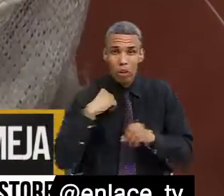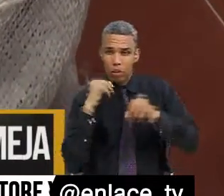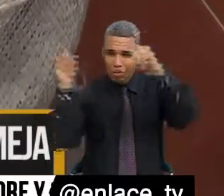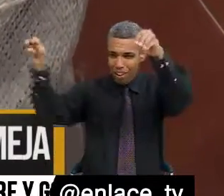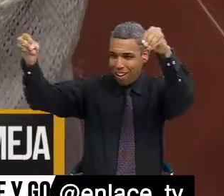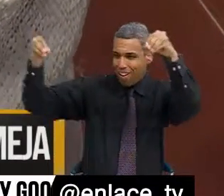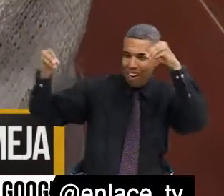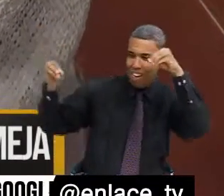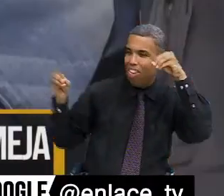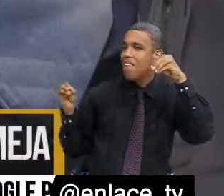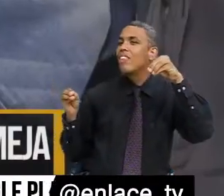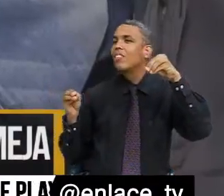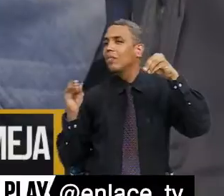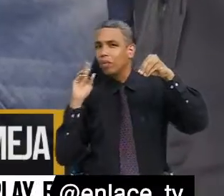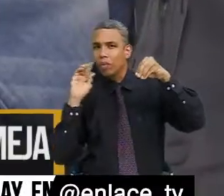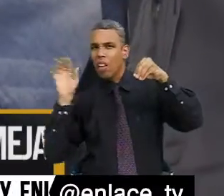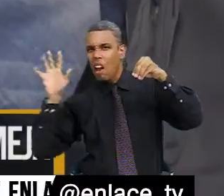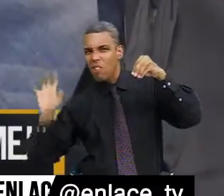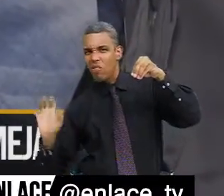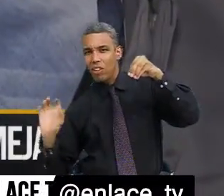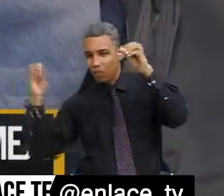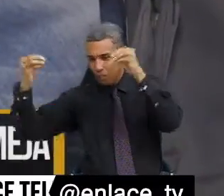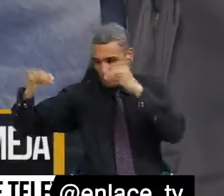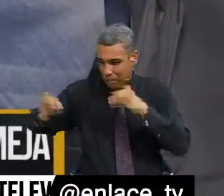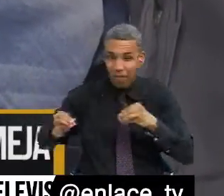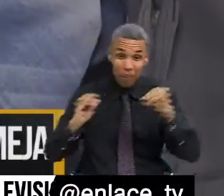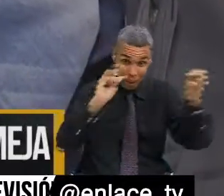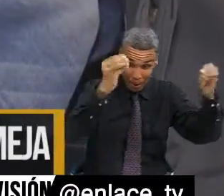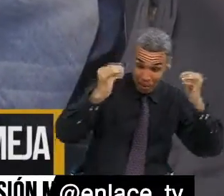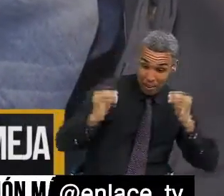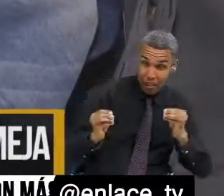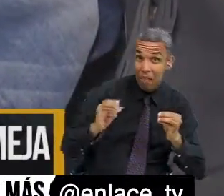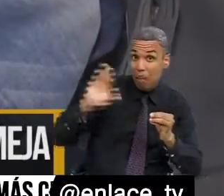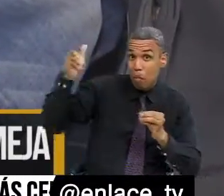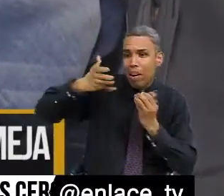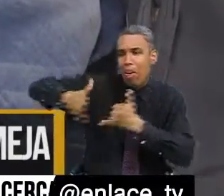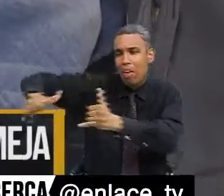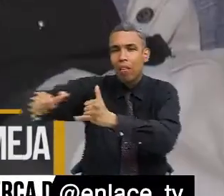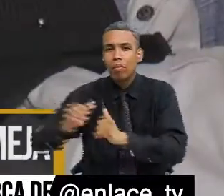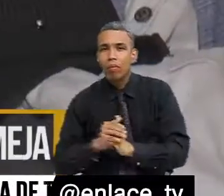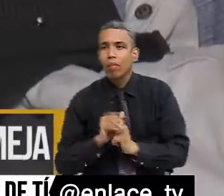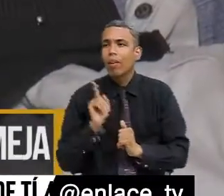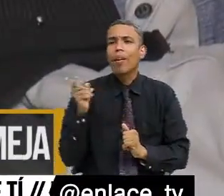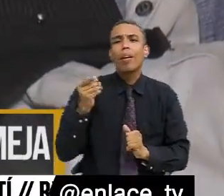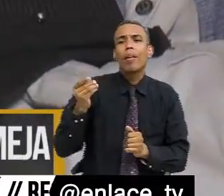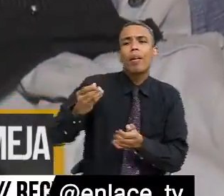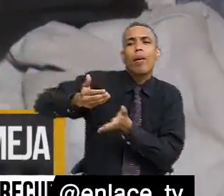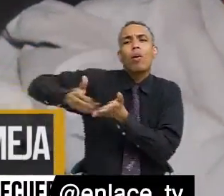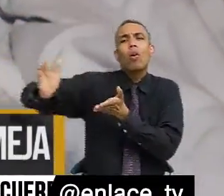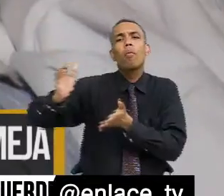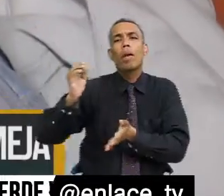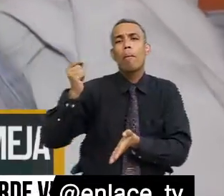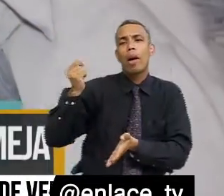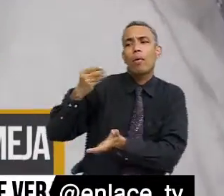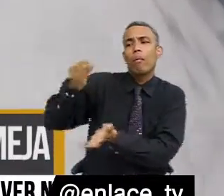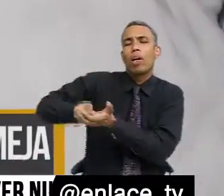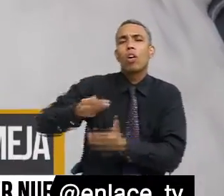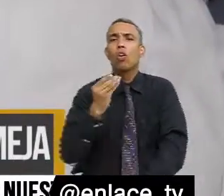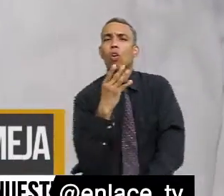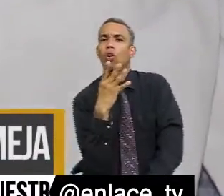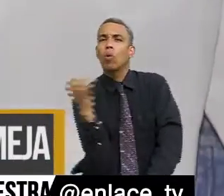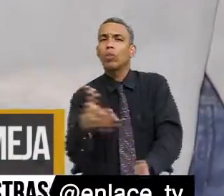su delito. Ahora el joven barranqueño se quedó sin el pago de su prima y con más de 80 pantalones en mal estado. Sus